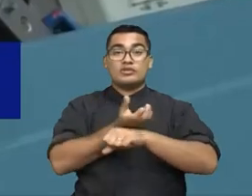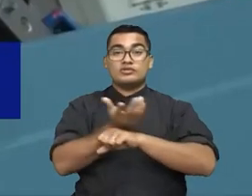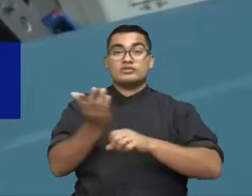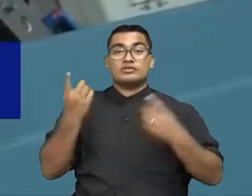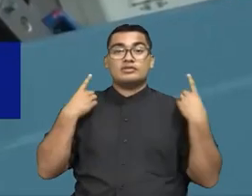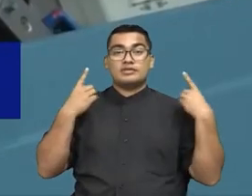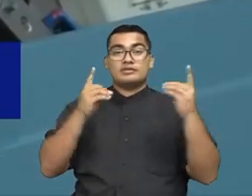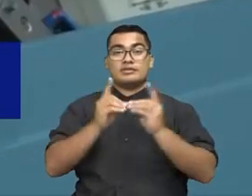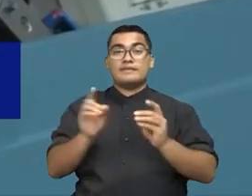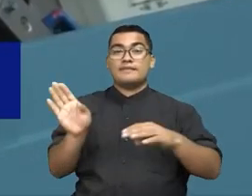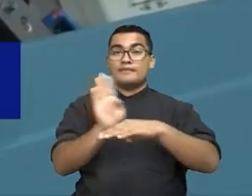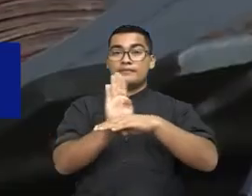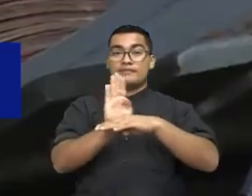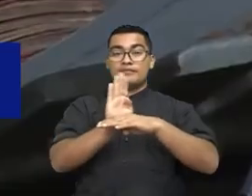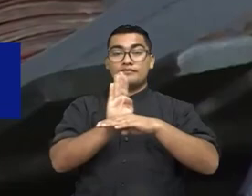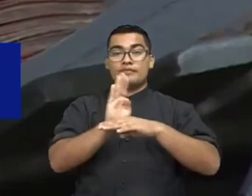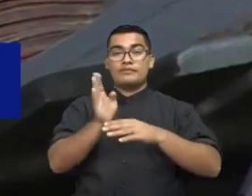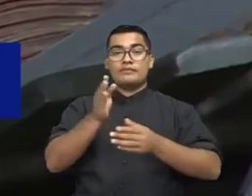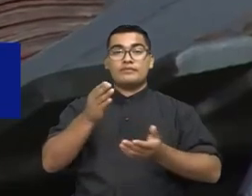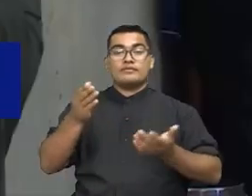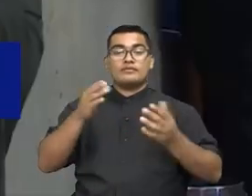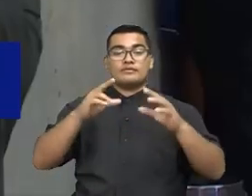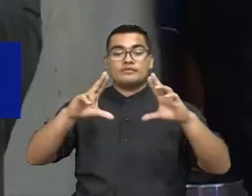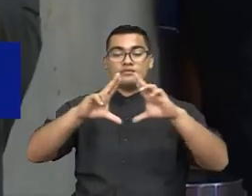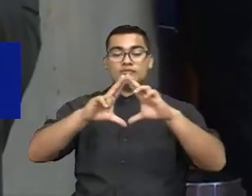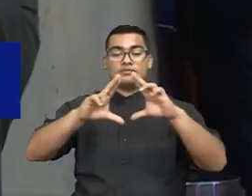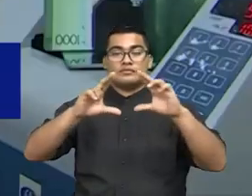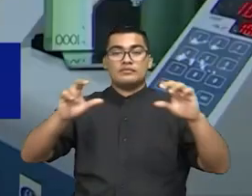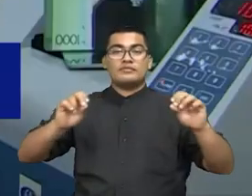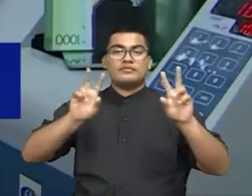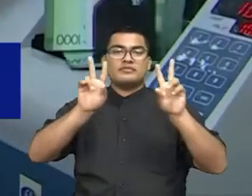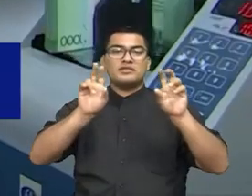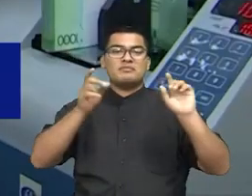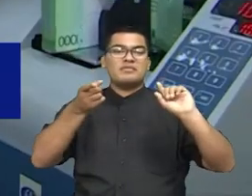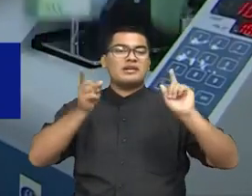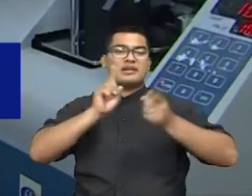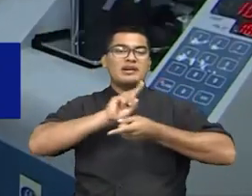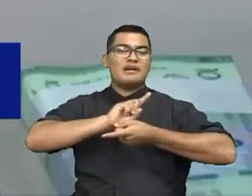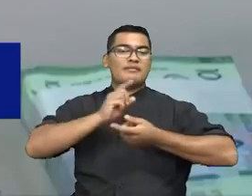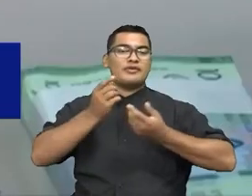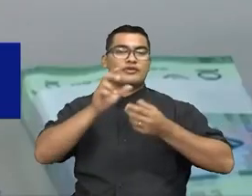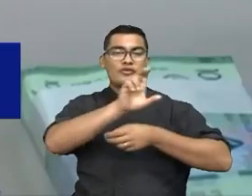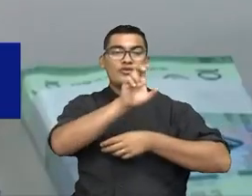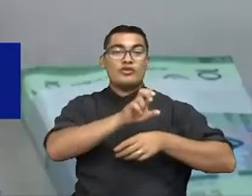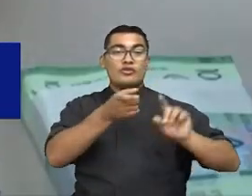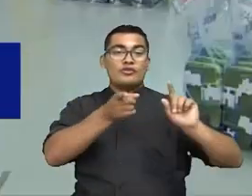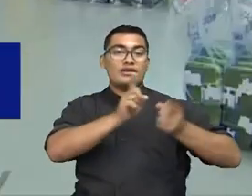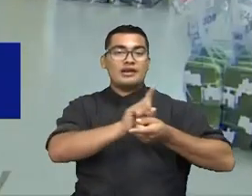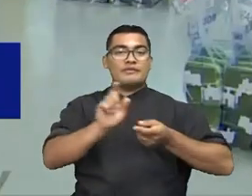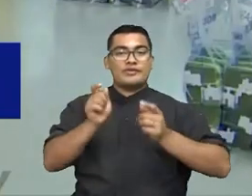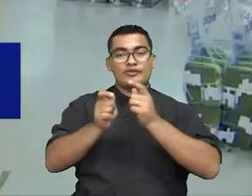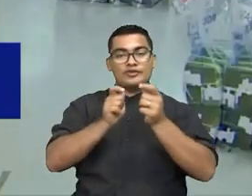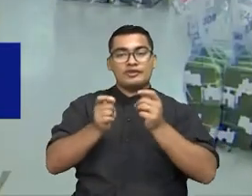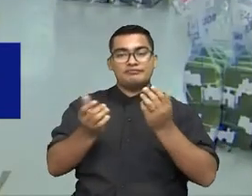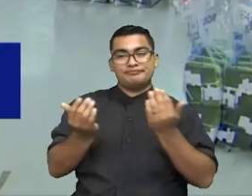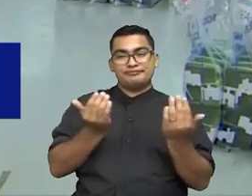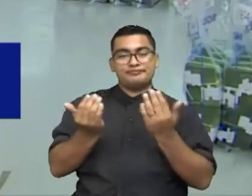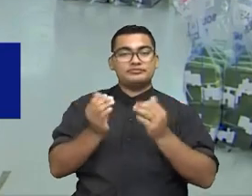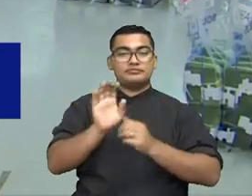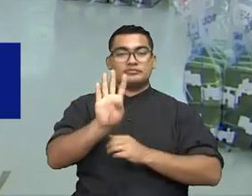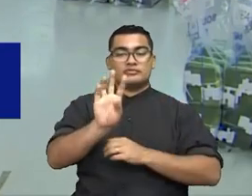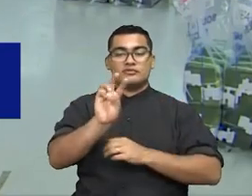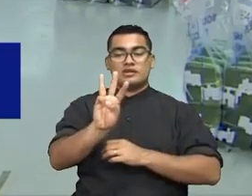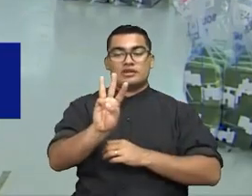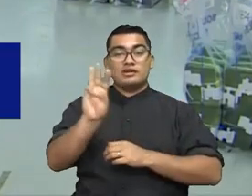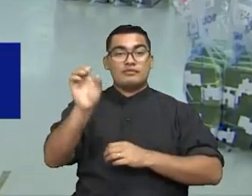Banco Central de Nicaragua de fijar la tasa de deslizamiento del tipo de cambio del Córdoba con respecto al dólar en